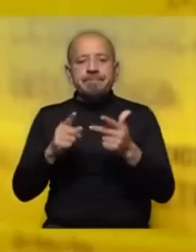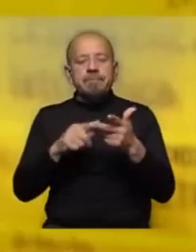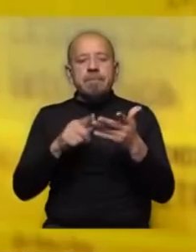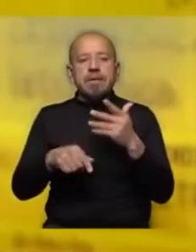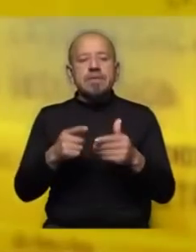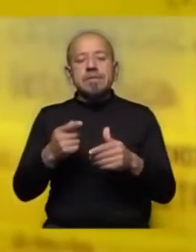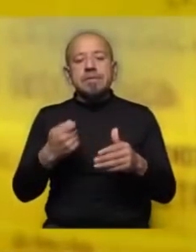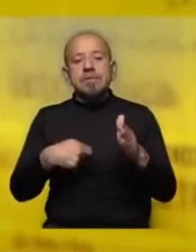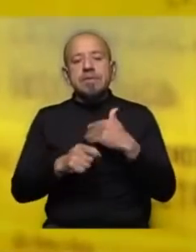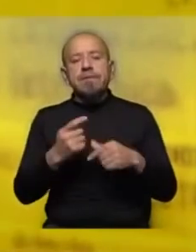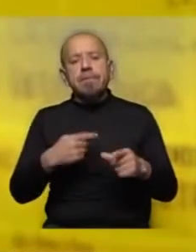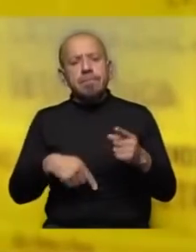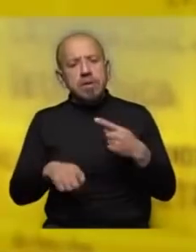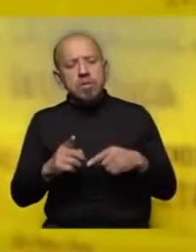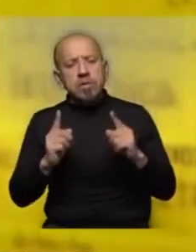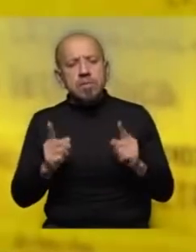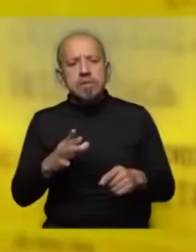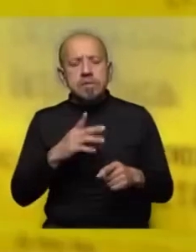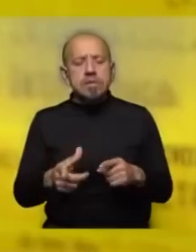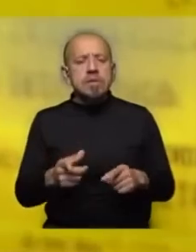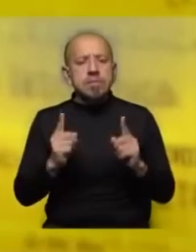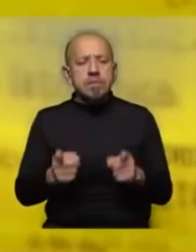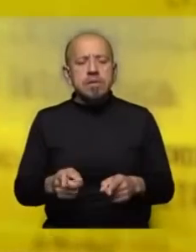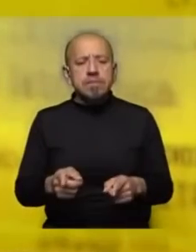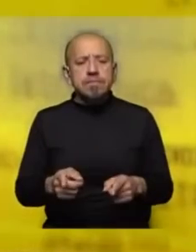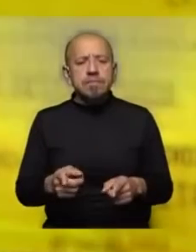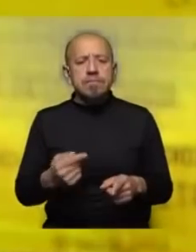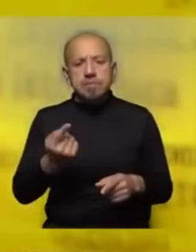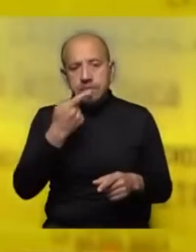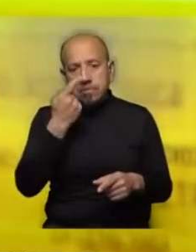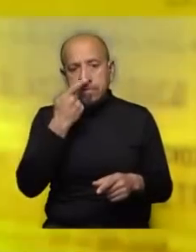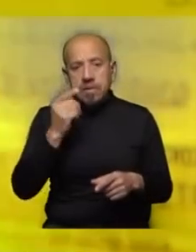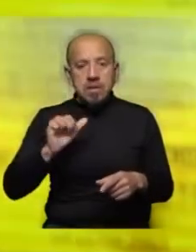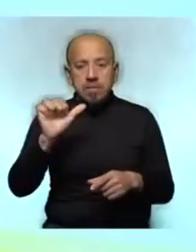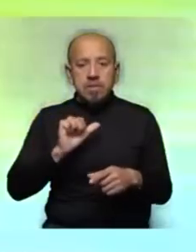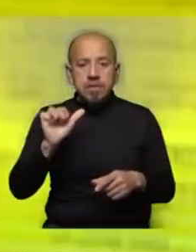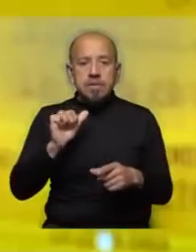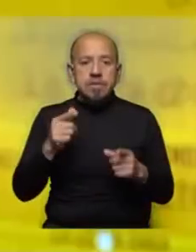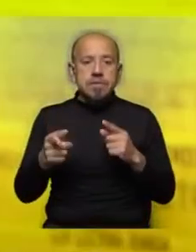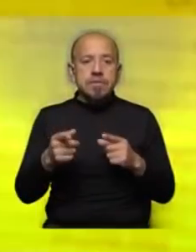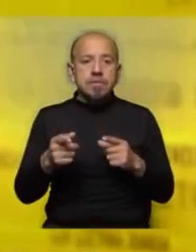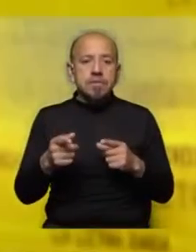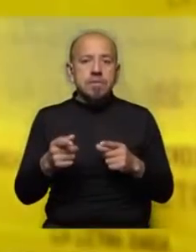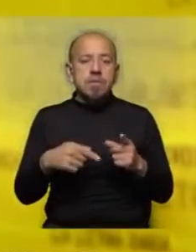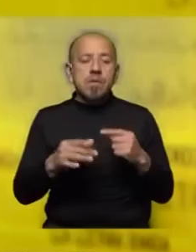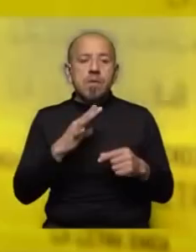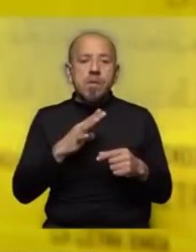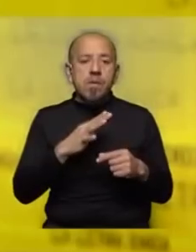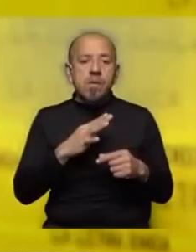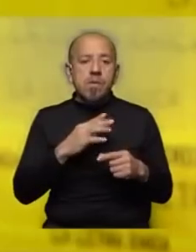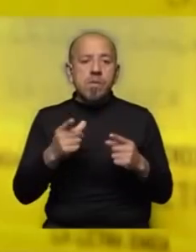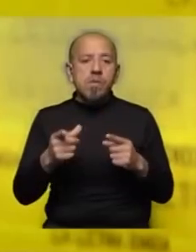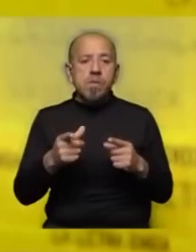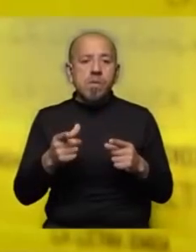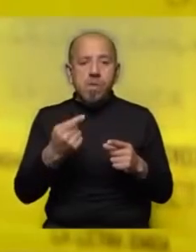electrónicas pero también hay porosidad a intereses empresariales hay una porosidad a